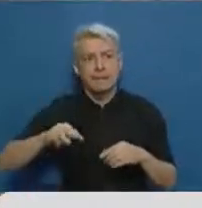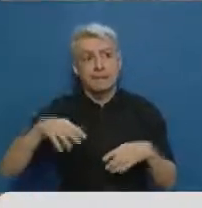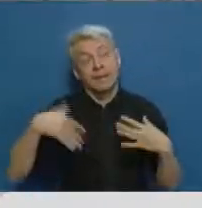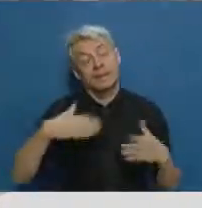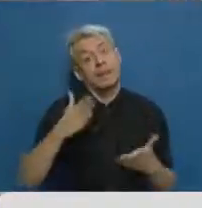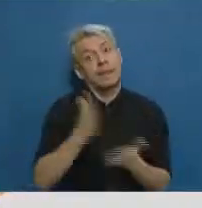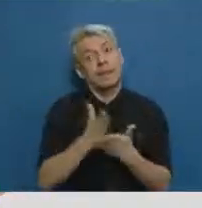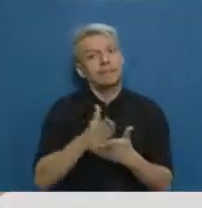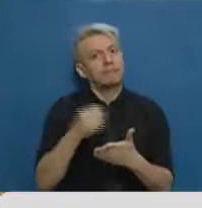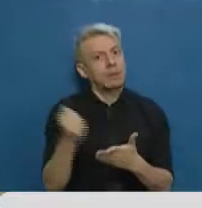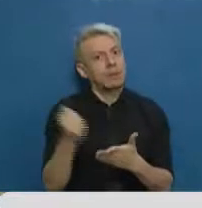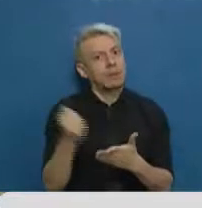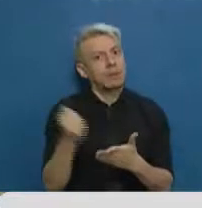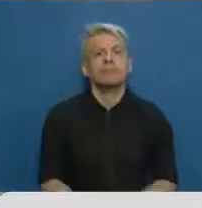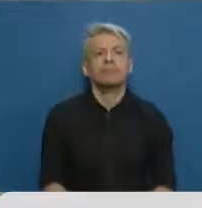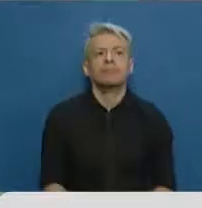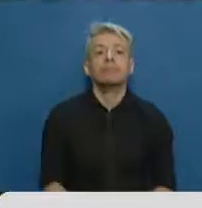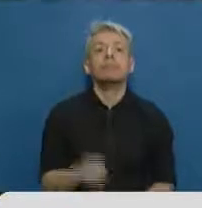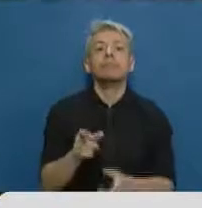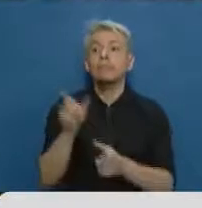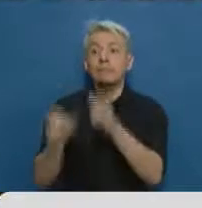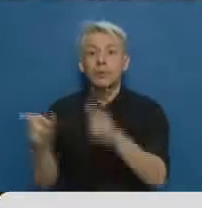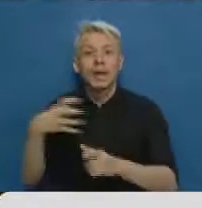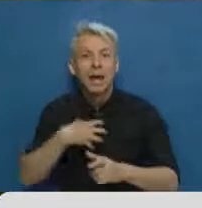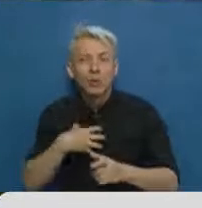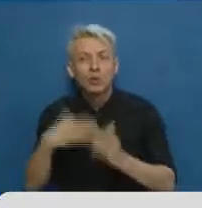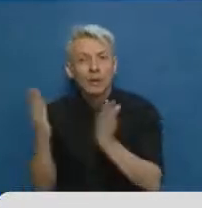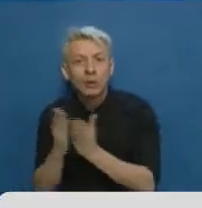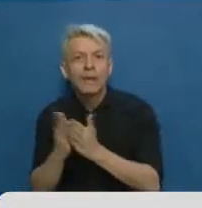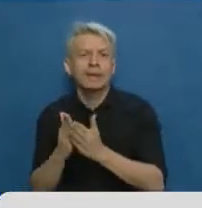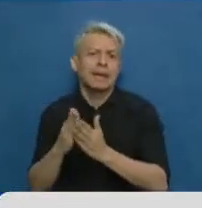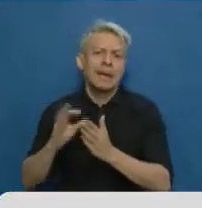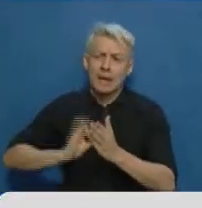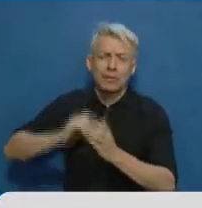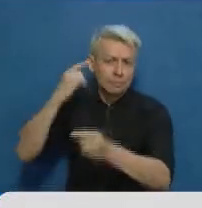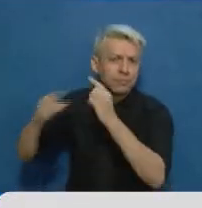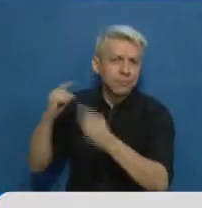importante porque le va a permitir justamente a los estudiantes de los distintos años